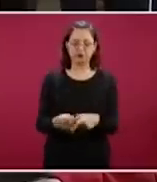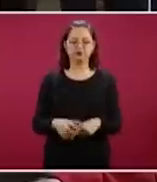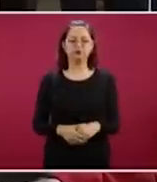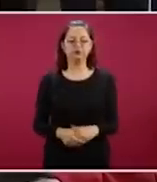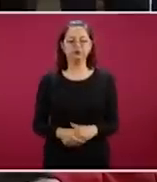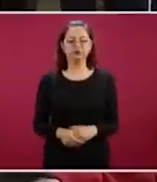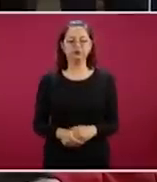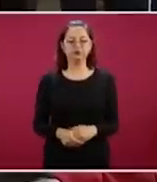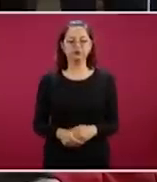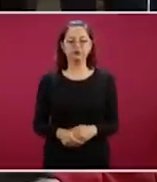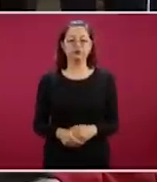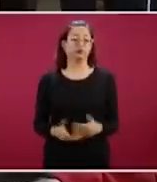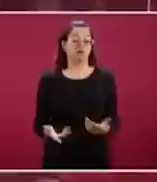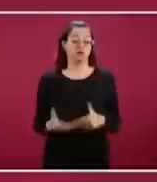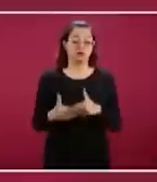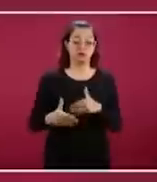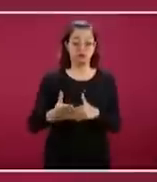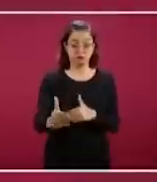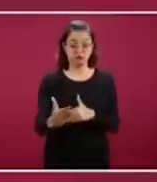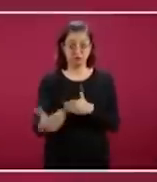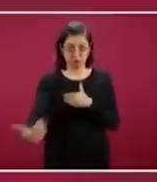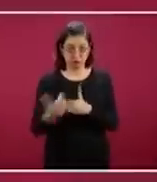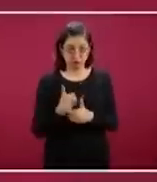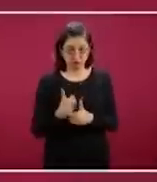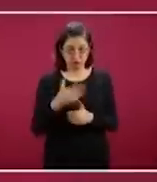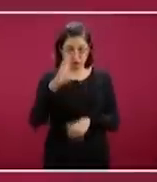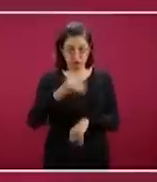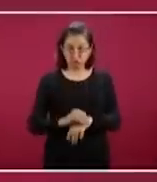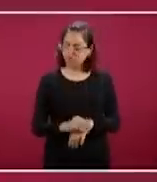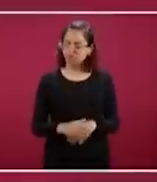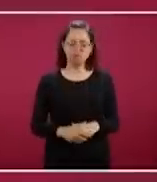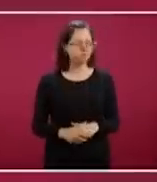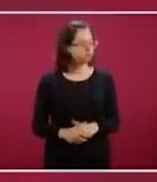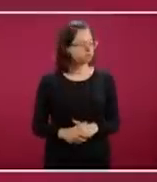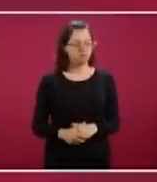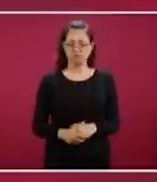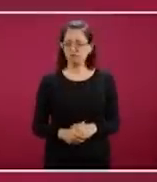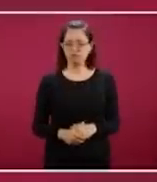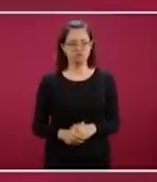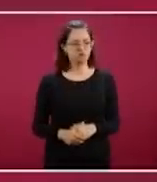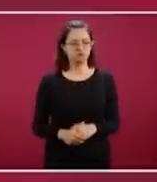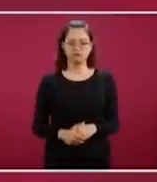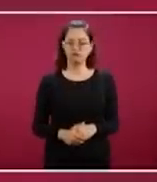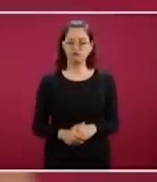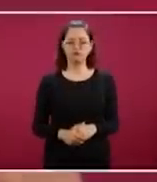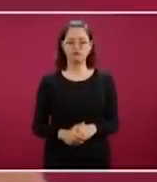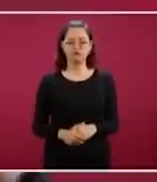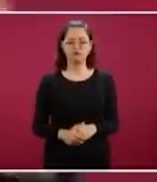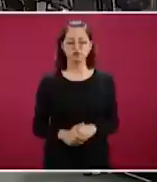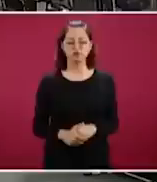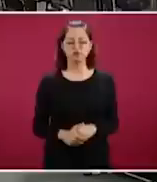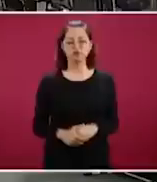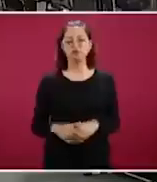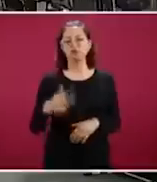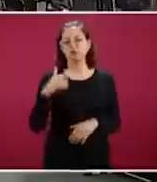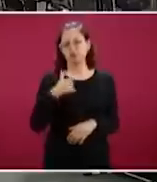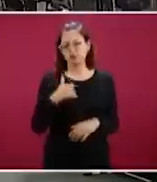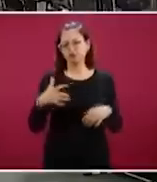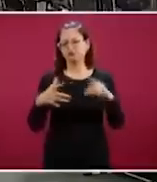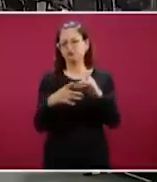Y eso no lo podemos permitir. Lo digo nada más para tener